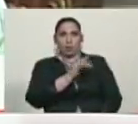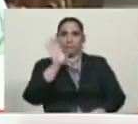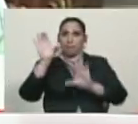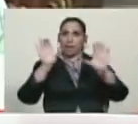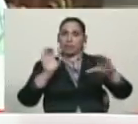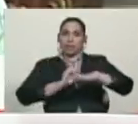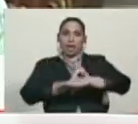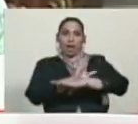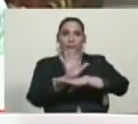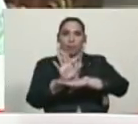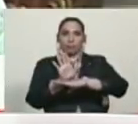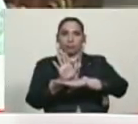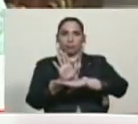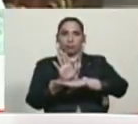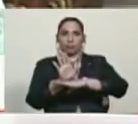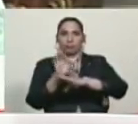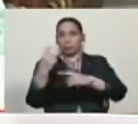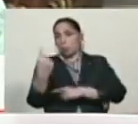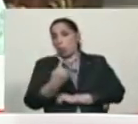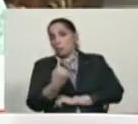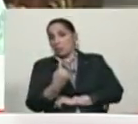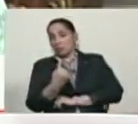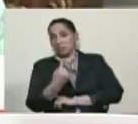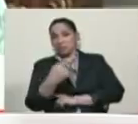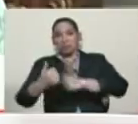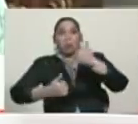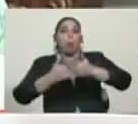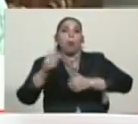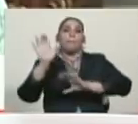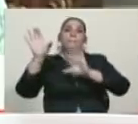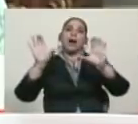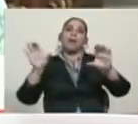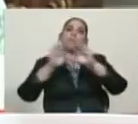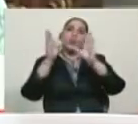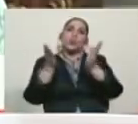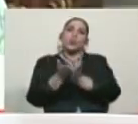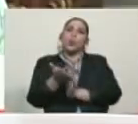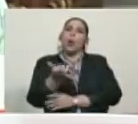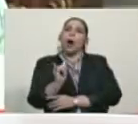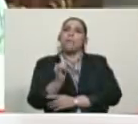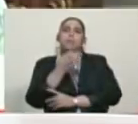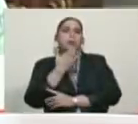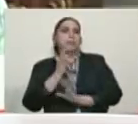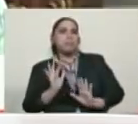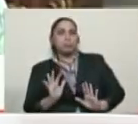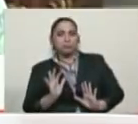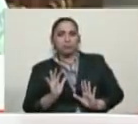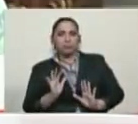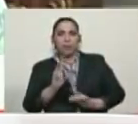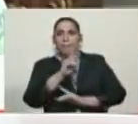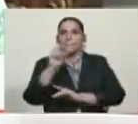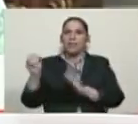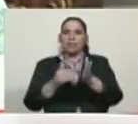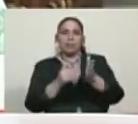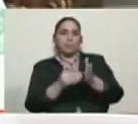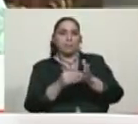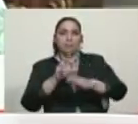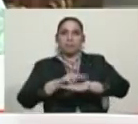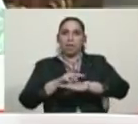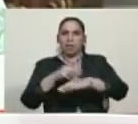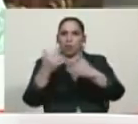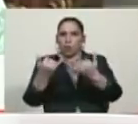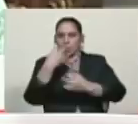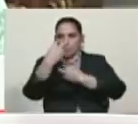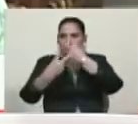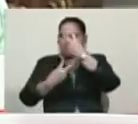alba pero en qué otro país del mundo existe que hay 20 mil médicos a esta hora